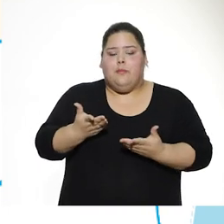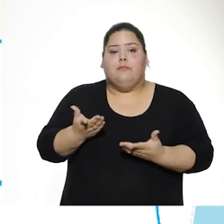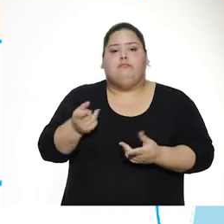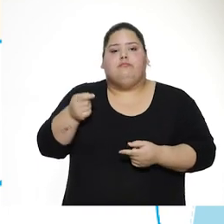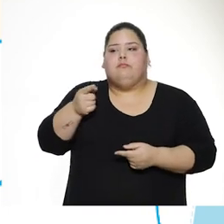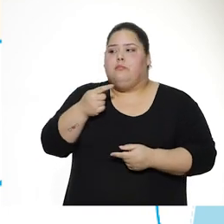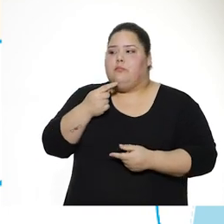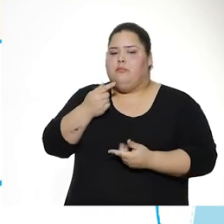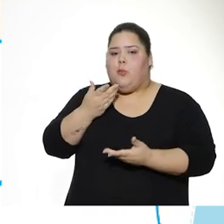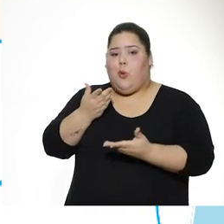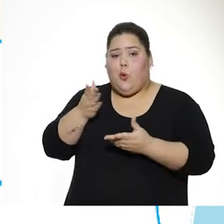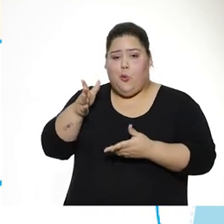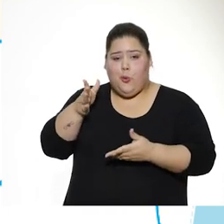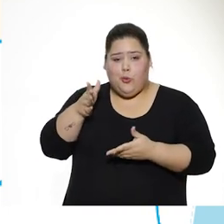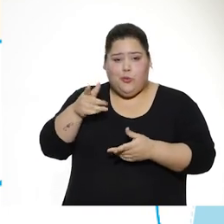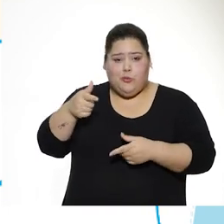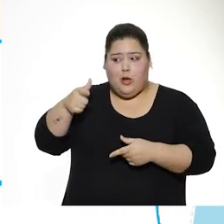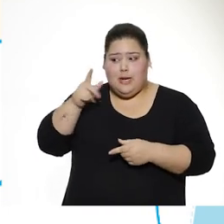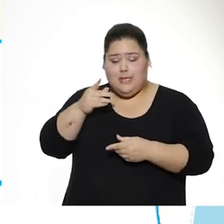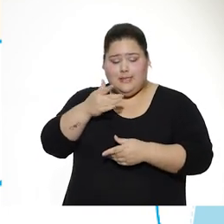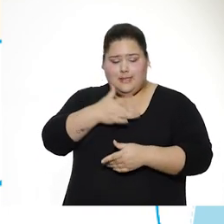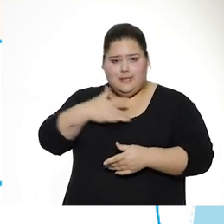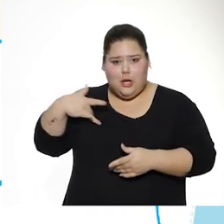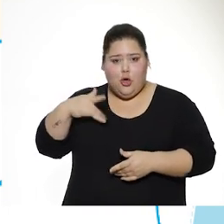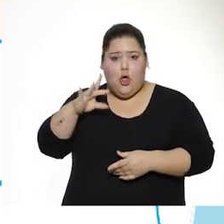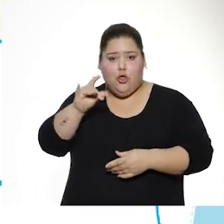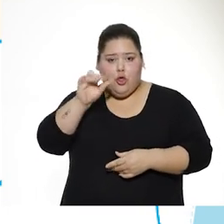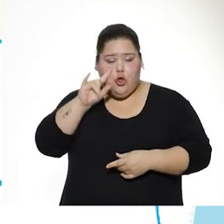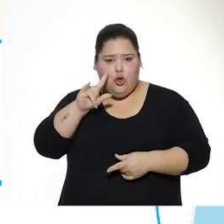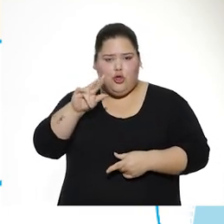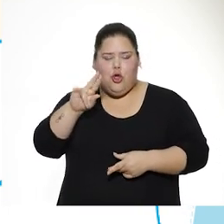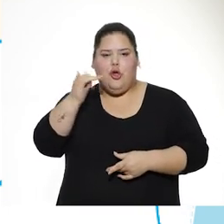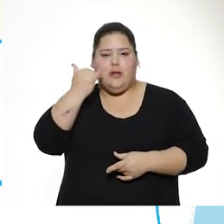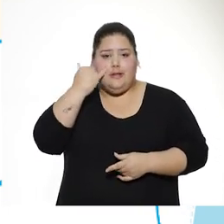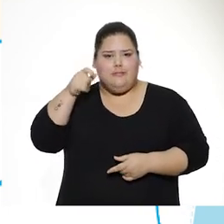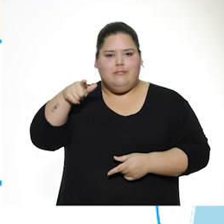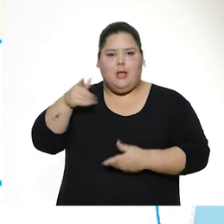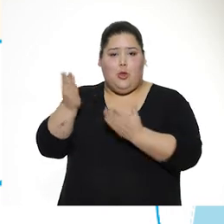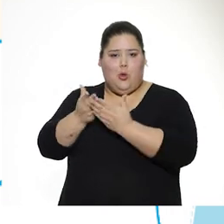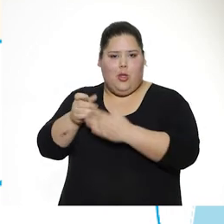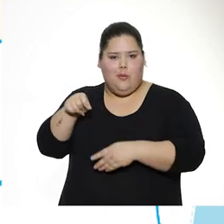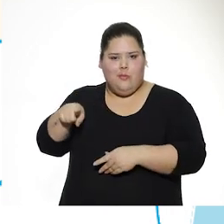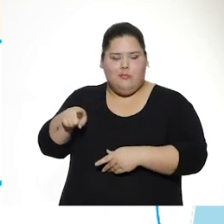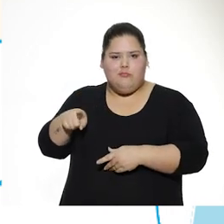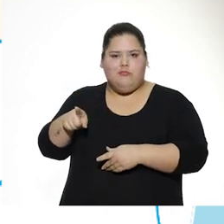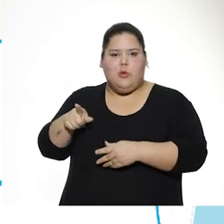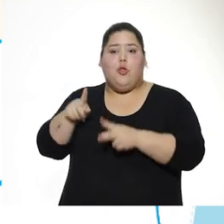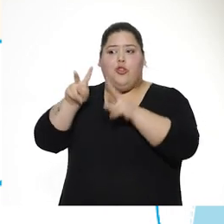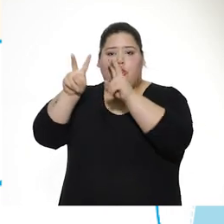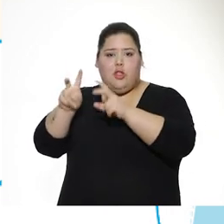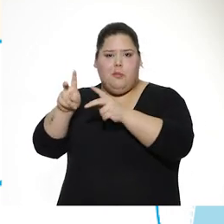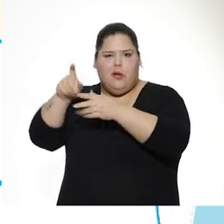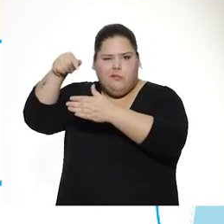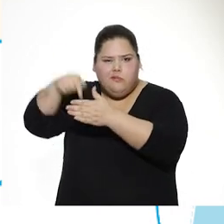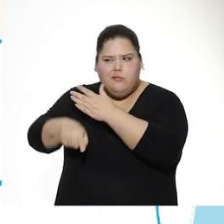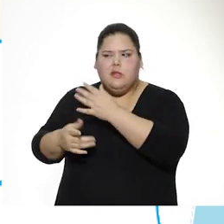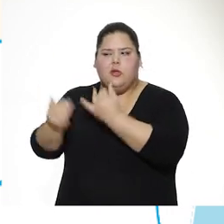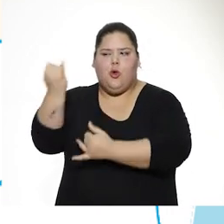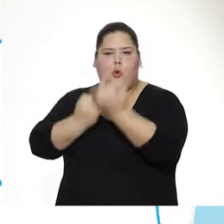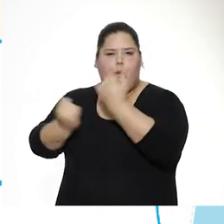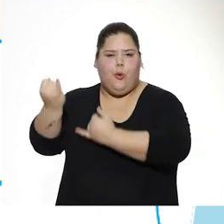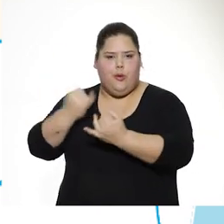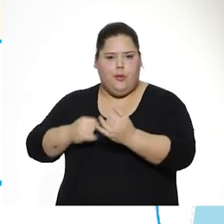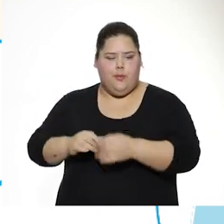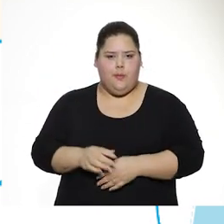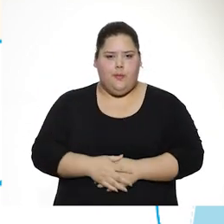justamente vamos a compartir con la señor Doris y sus alumnos que desarrollaban este tema y nos